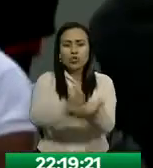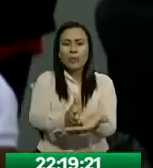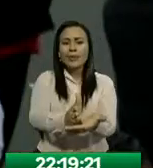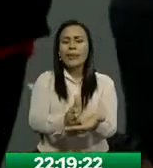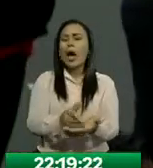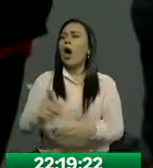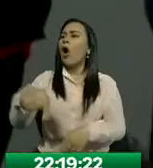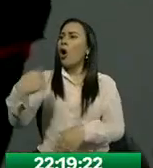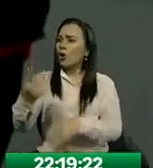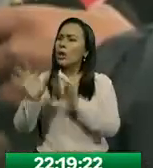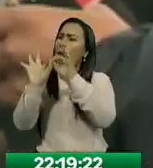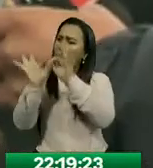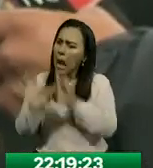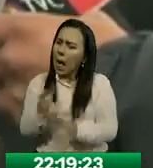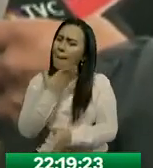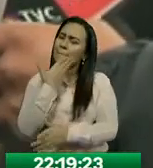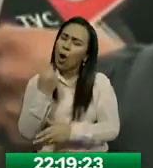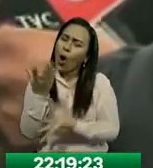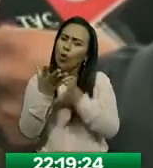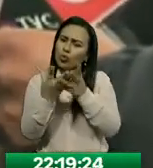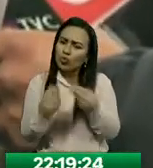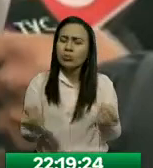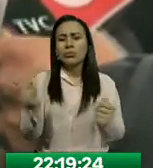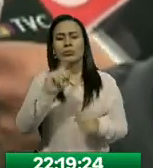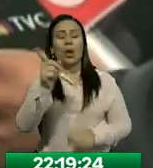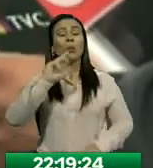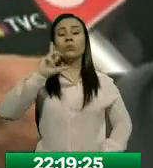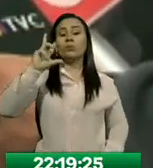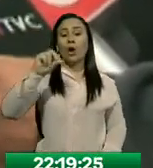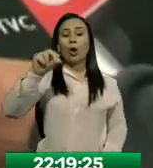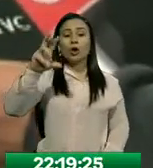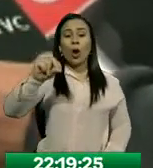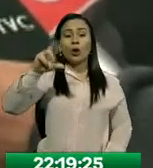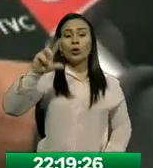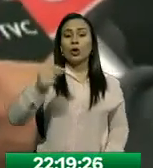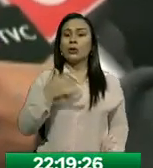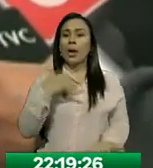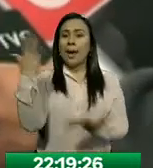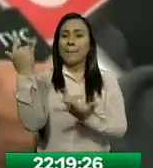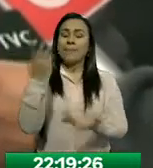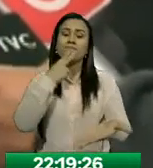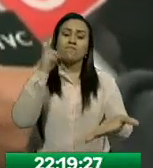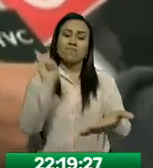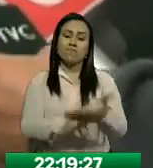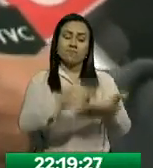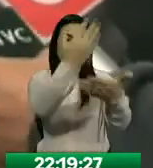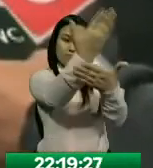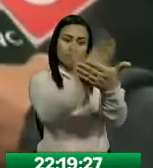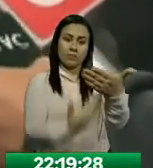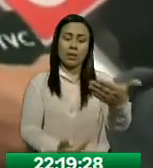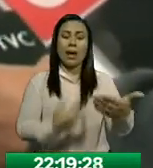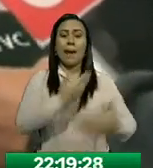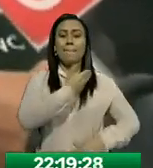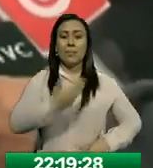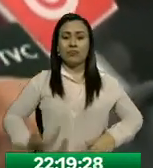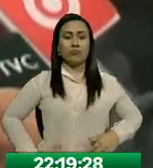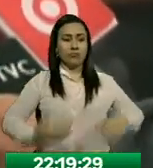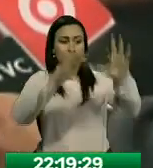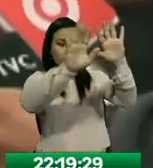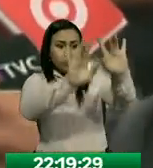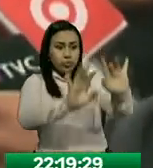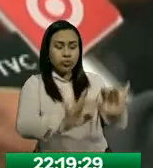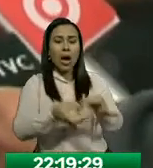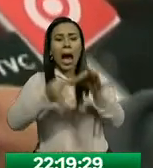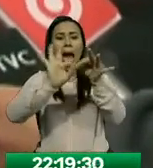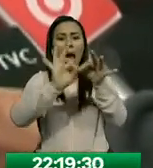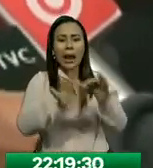existe nada en concreto aún. Nosotros esperaremos el día de mañana el documento por escrito que reforme